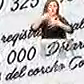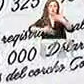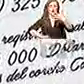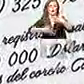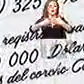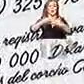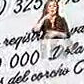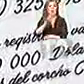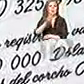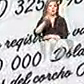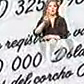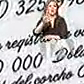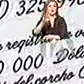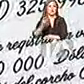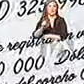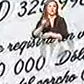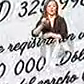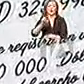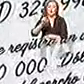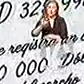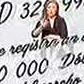dan